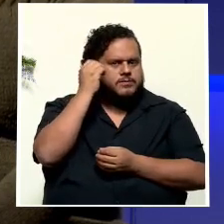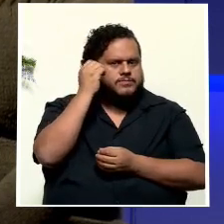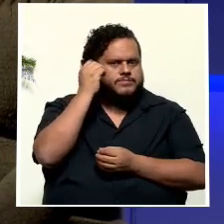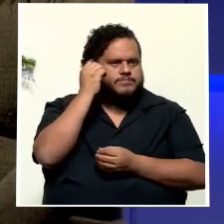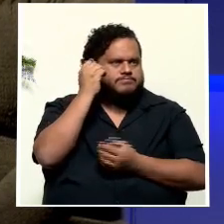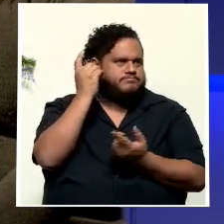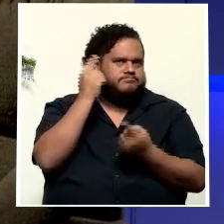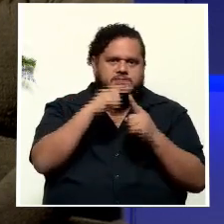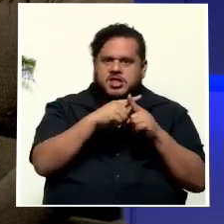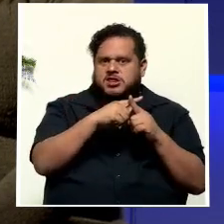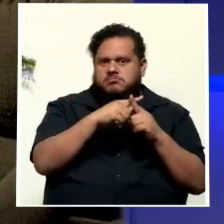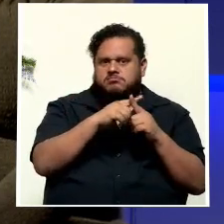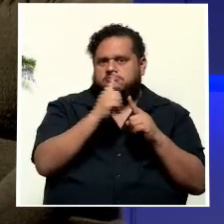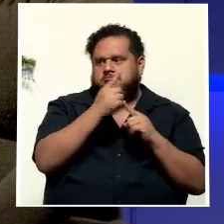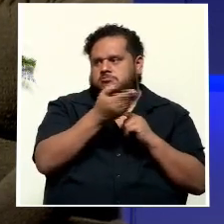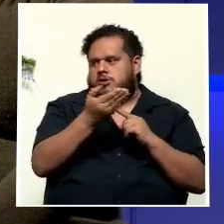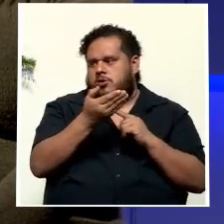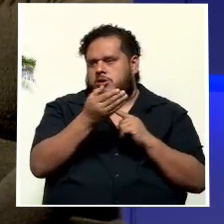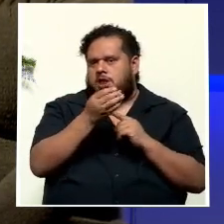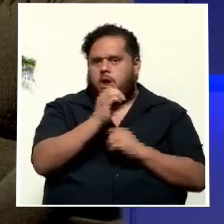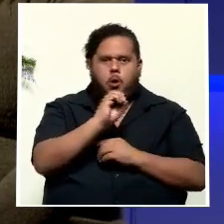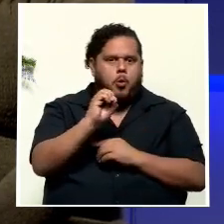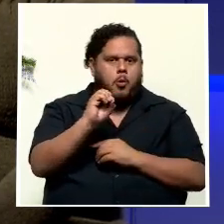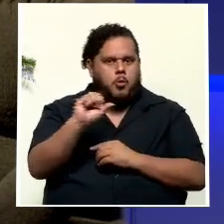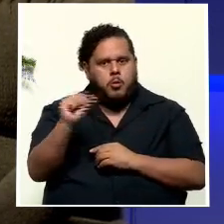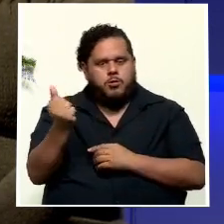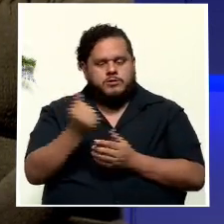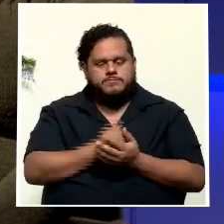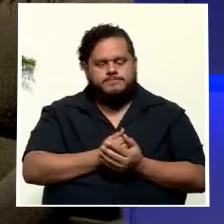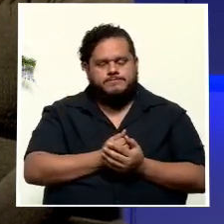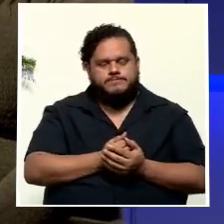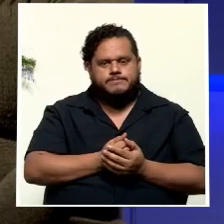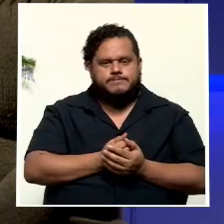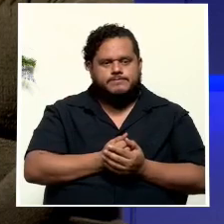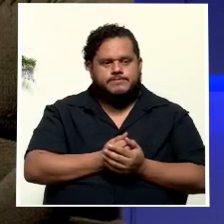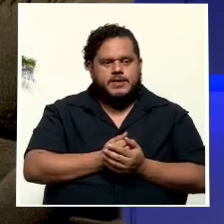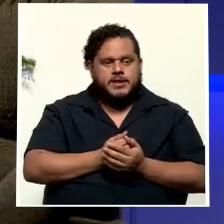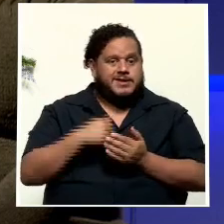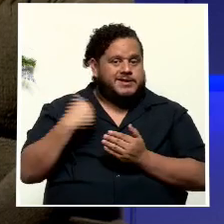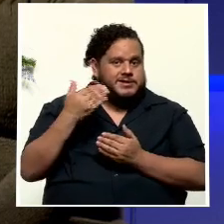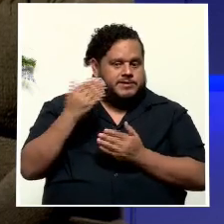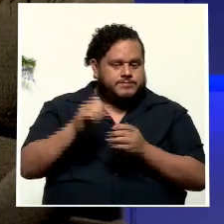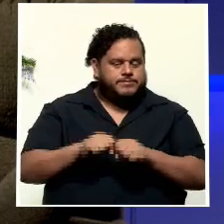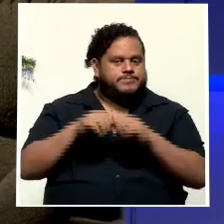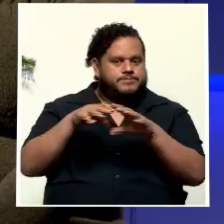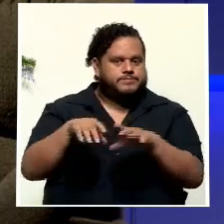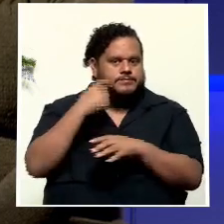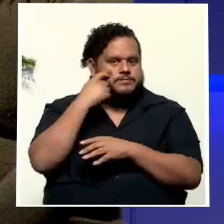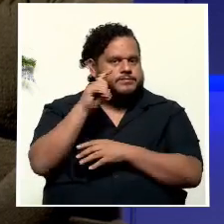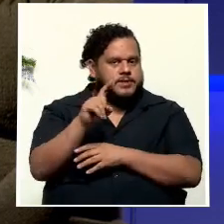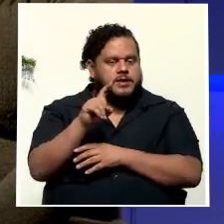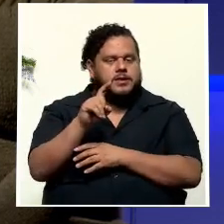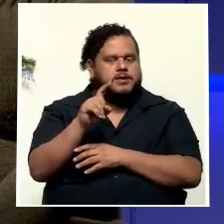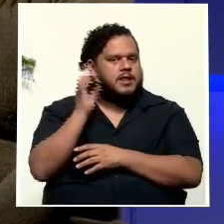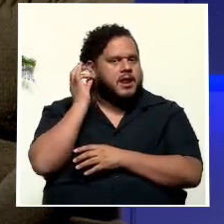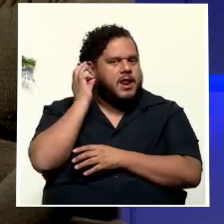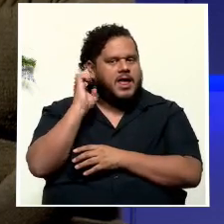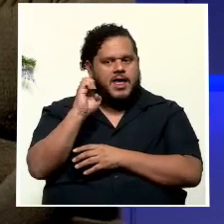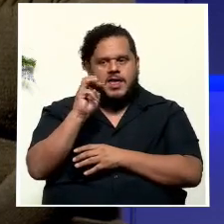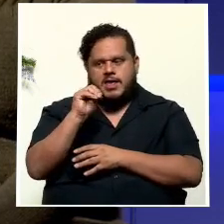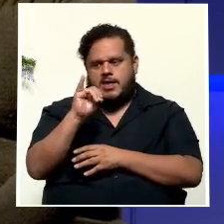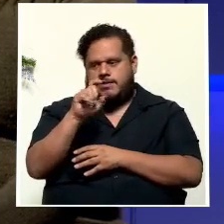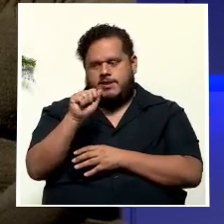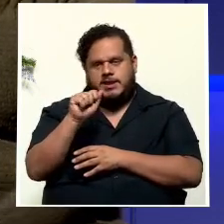X una cosa u otra. Tras la renuncia de la fiscal Emilia Navas, se inició